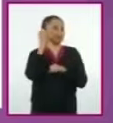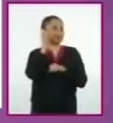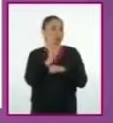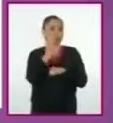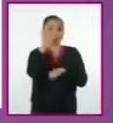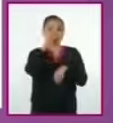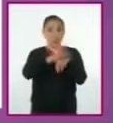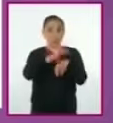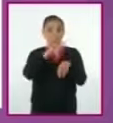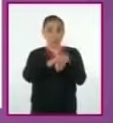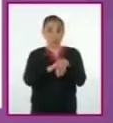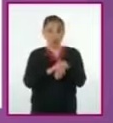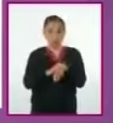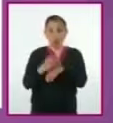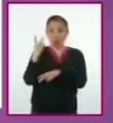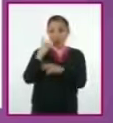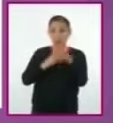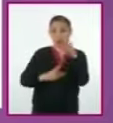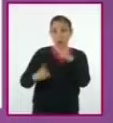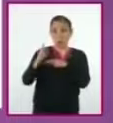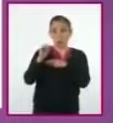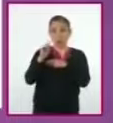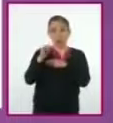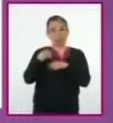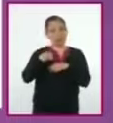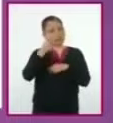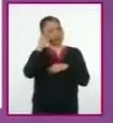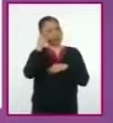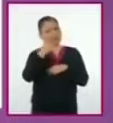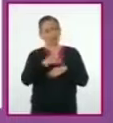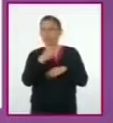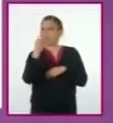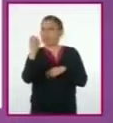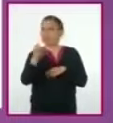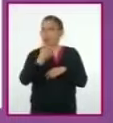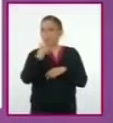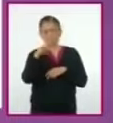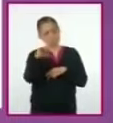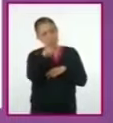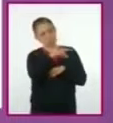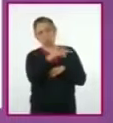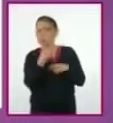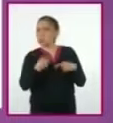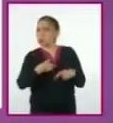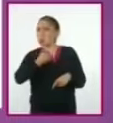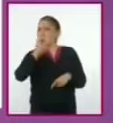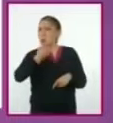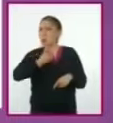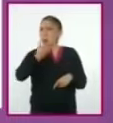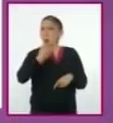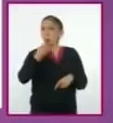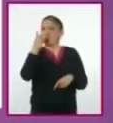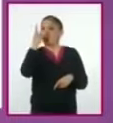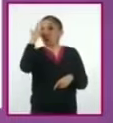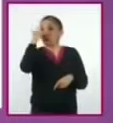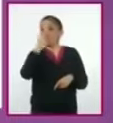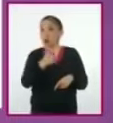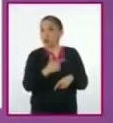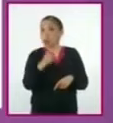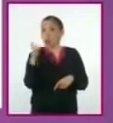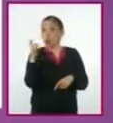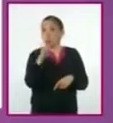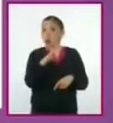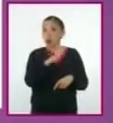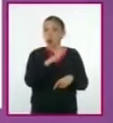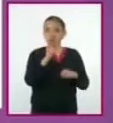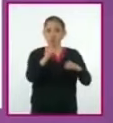amigo porteño empezó a tomar conciencia de esa adaptación a partir de una noche en que hubo